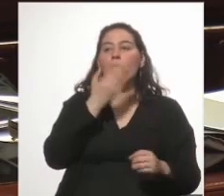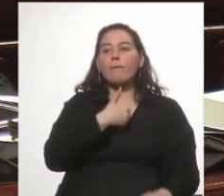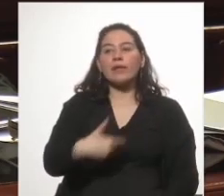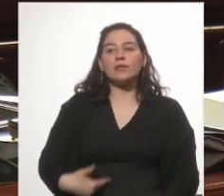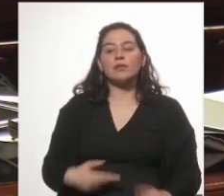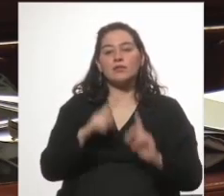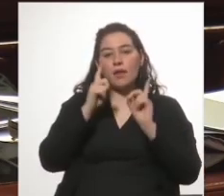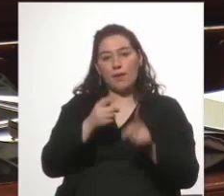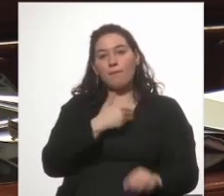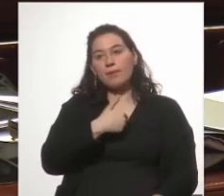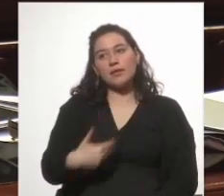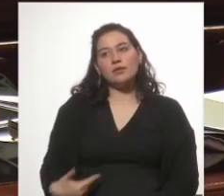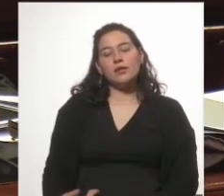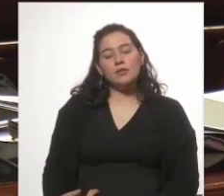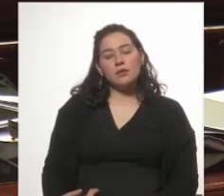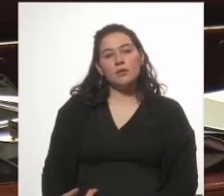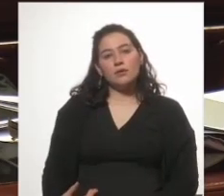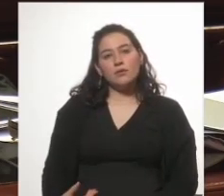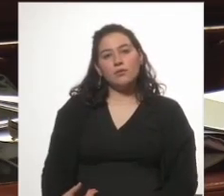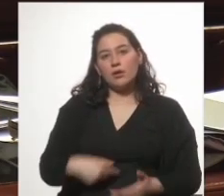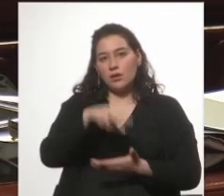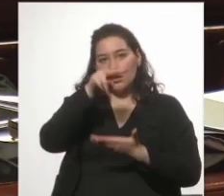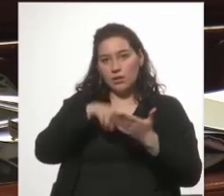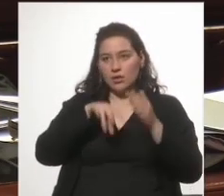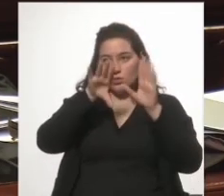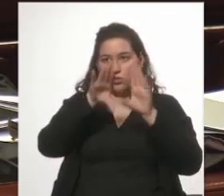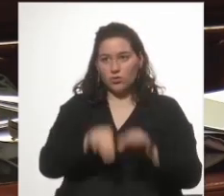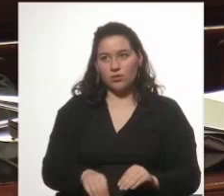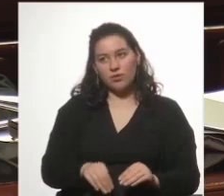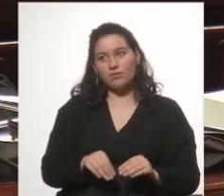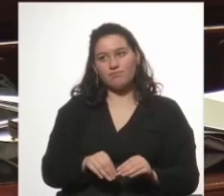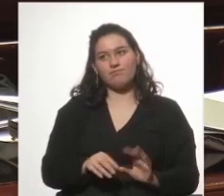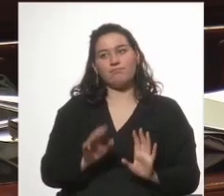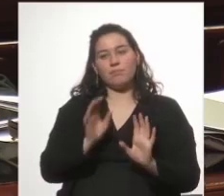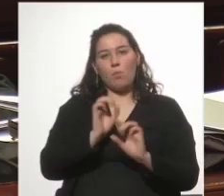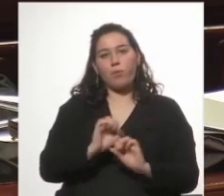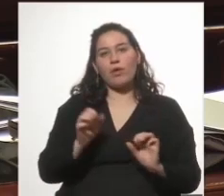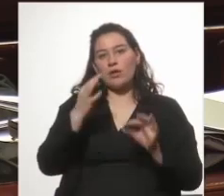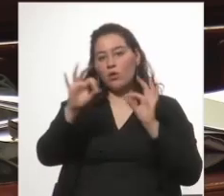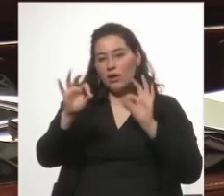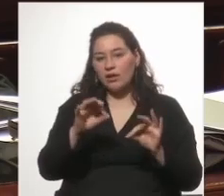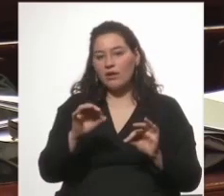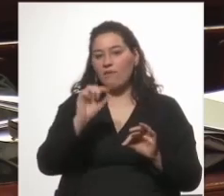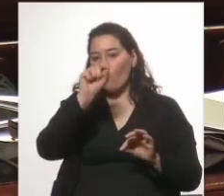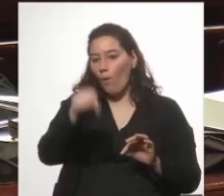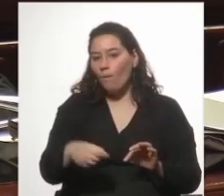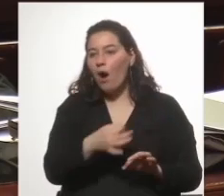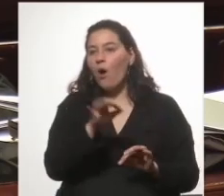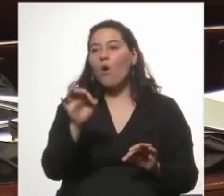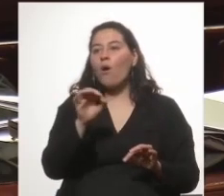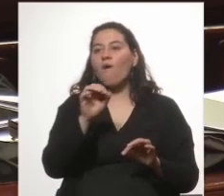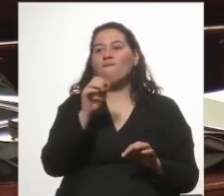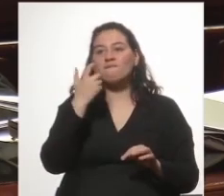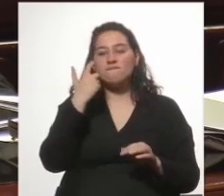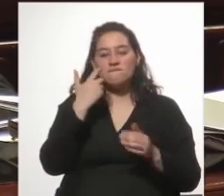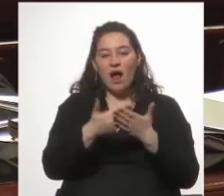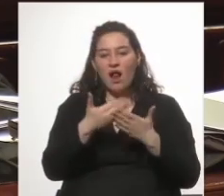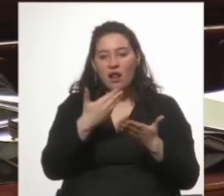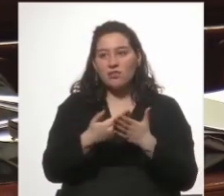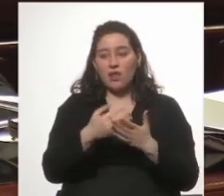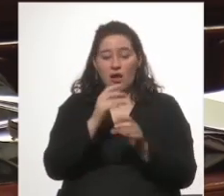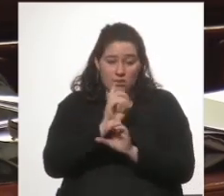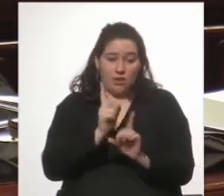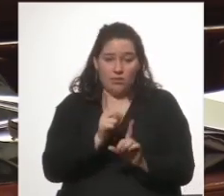también es un presidente que lee todo, es capaz de corregir una falta, una coma, y de hecho ha pasado que nos ha